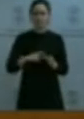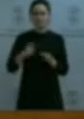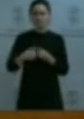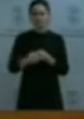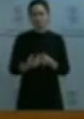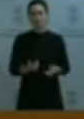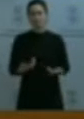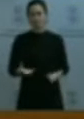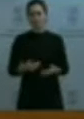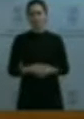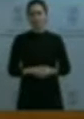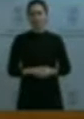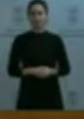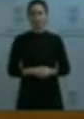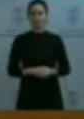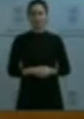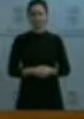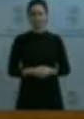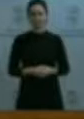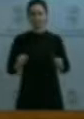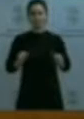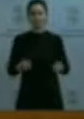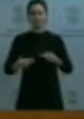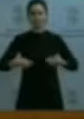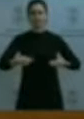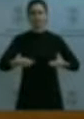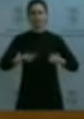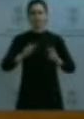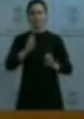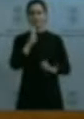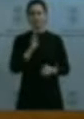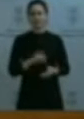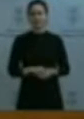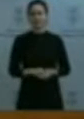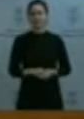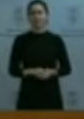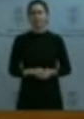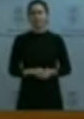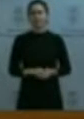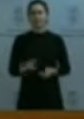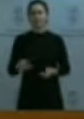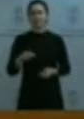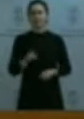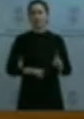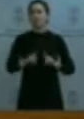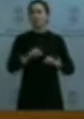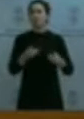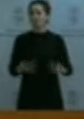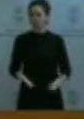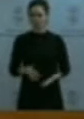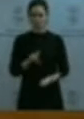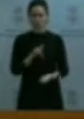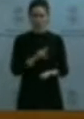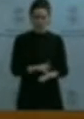empezado a negociar ese asunto. Pero el segundo problema, una vez que entra la Audiencia Nacional, cosa